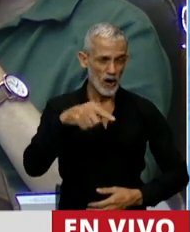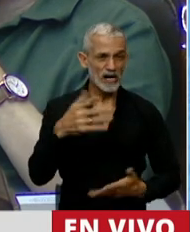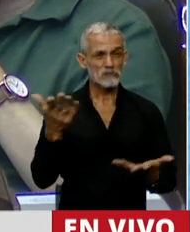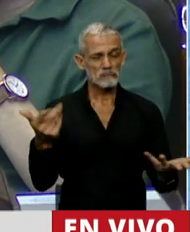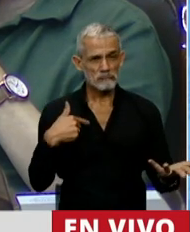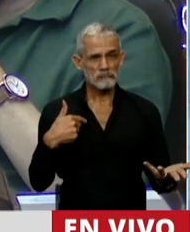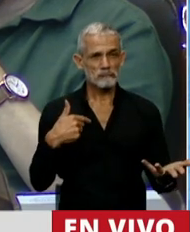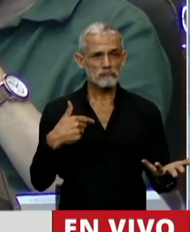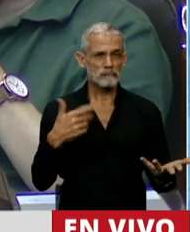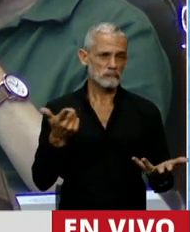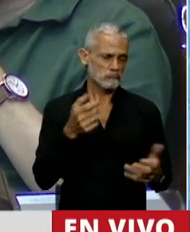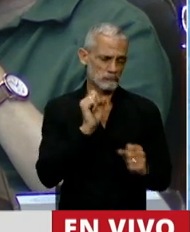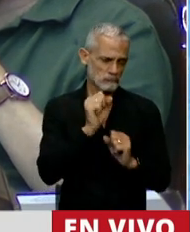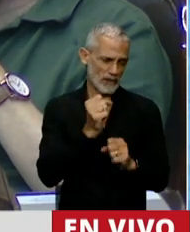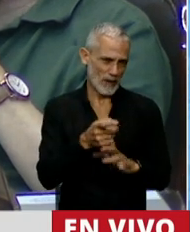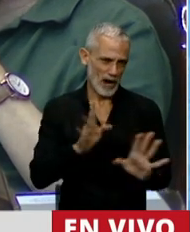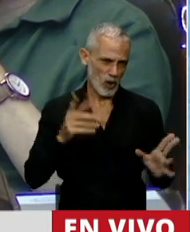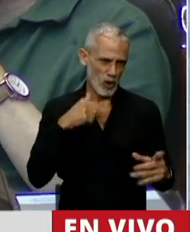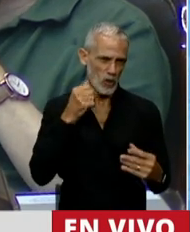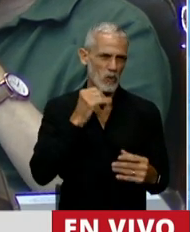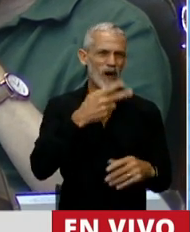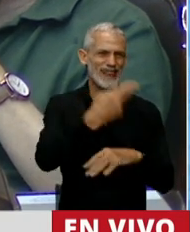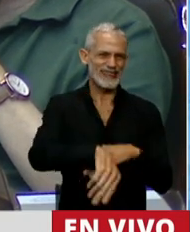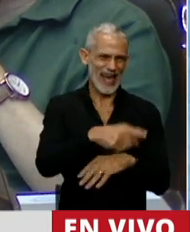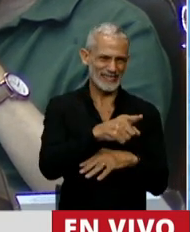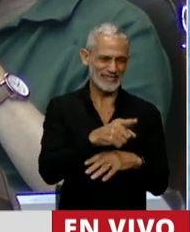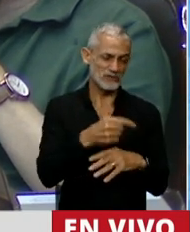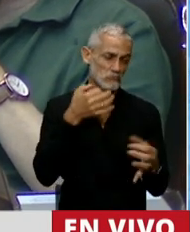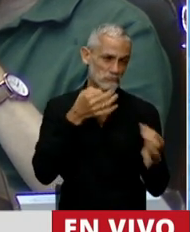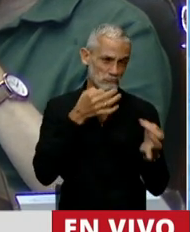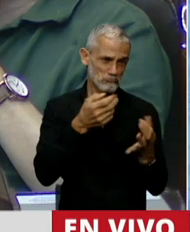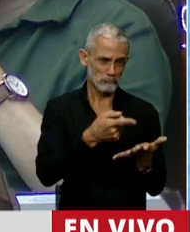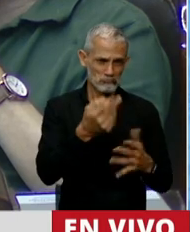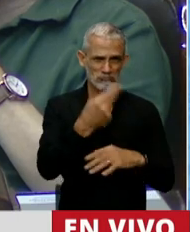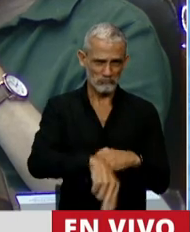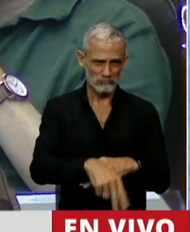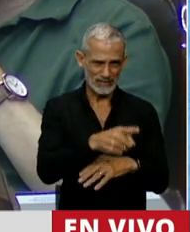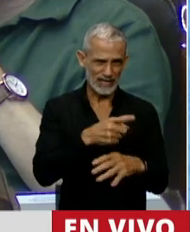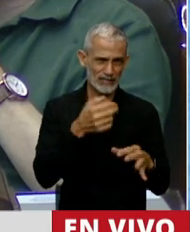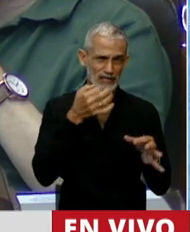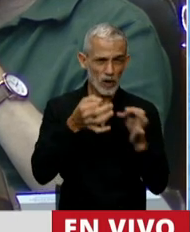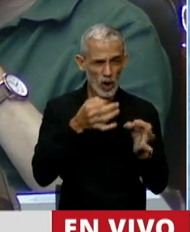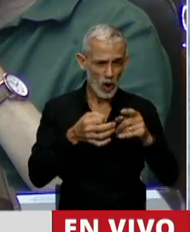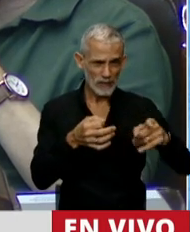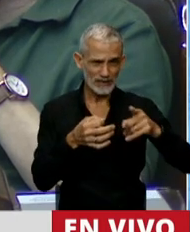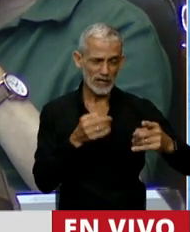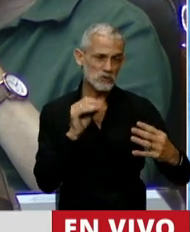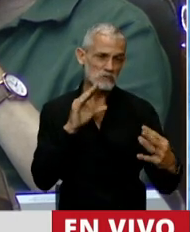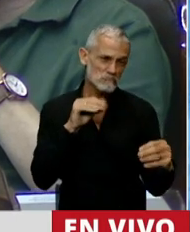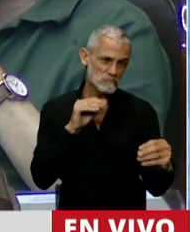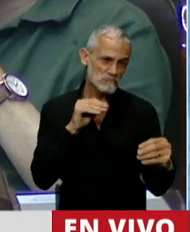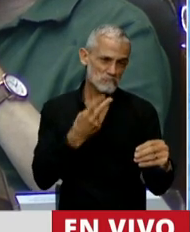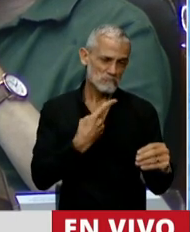hablaba con un trabajador, con un taxista, para ser más específico,